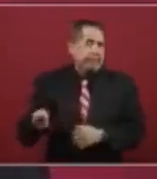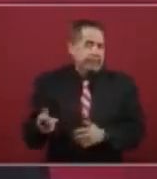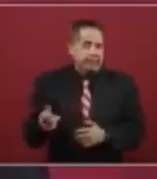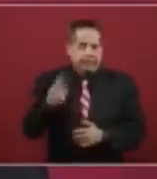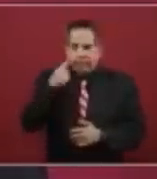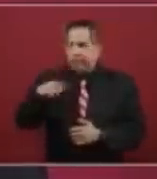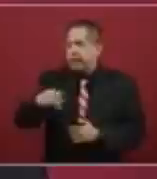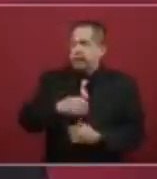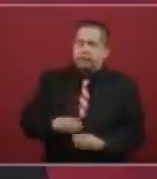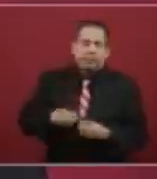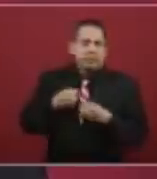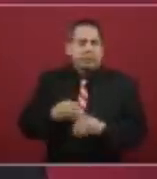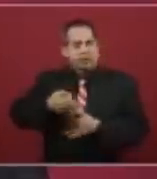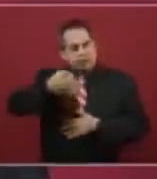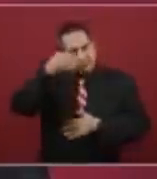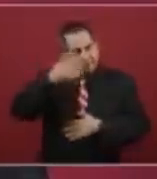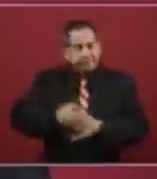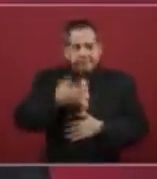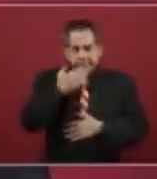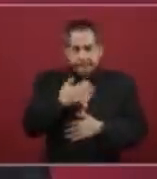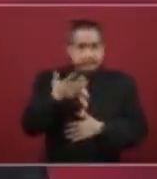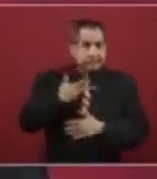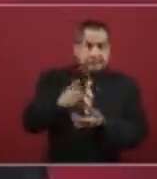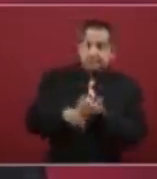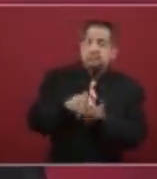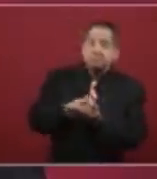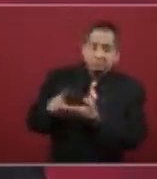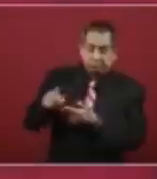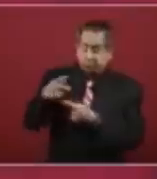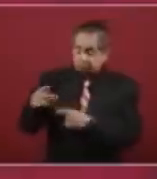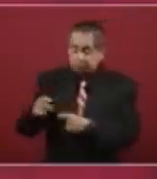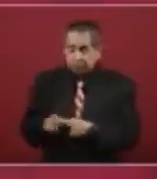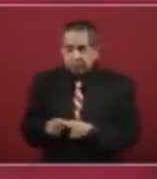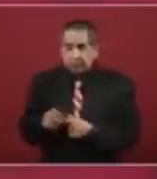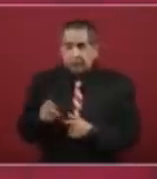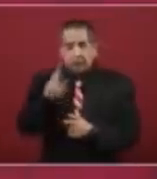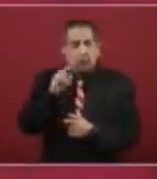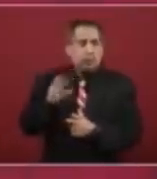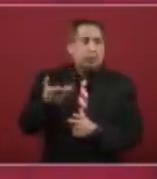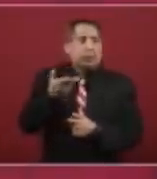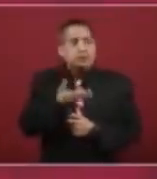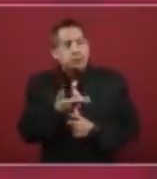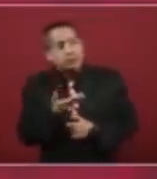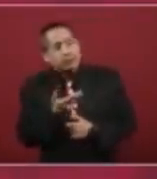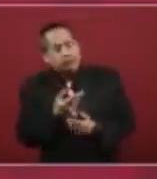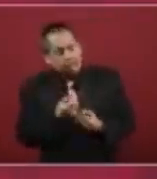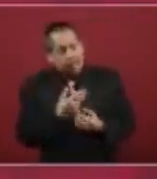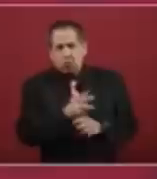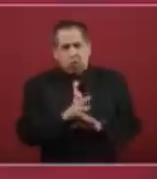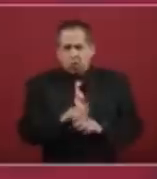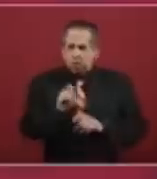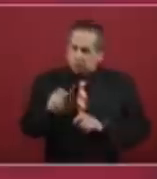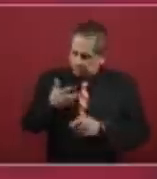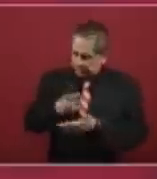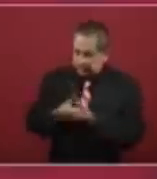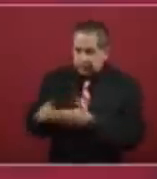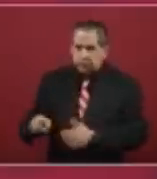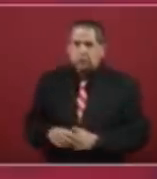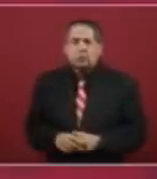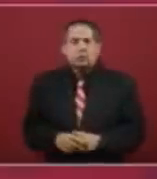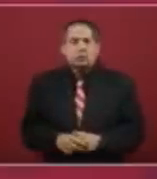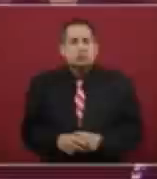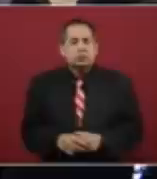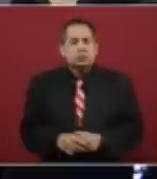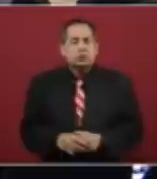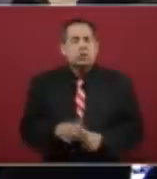una vida digna, es un derecho, o sea, no es pedir una dádiva. ¿El reforzamiento,